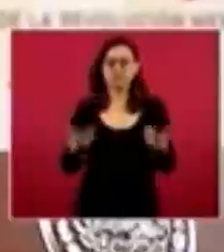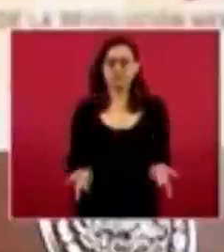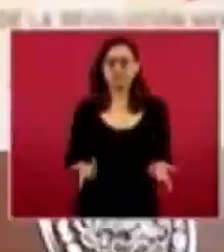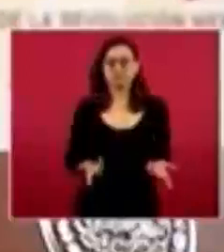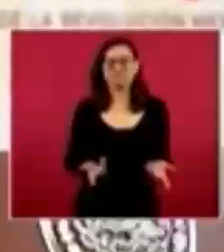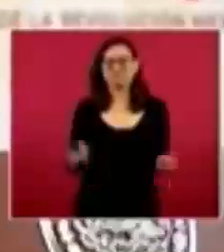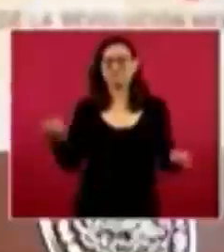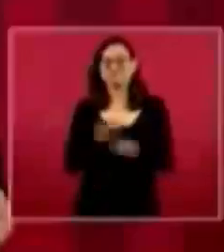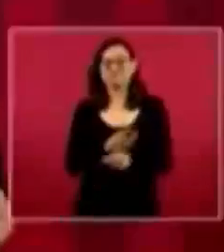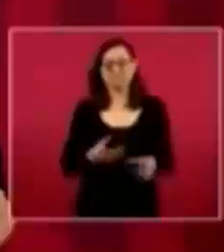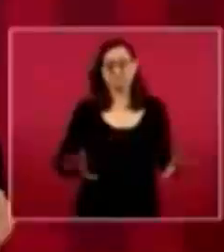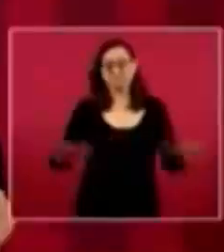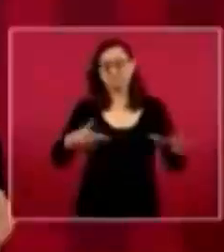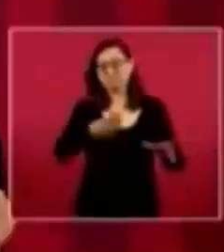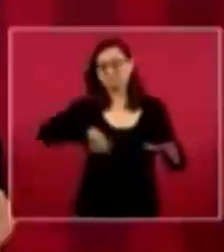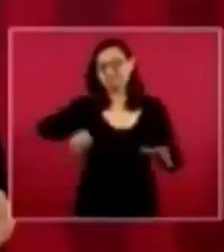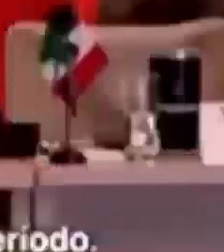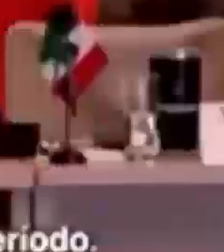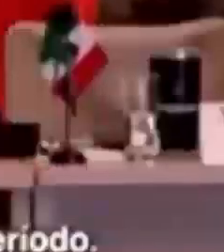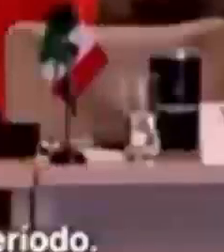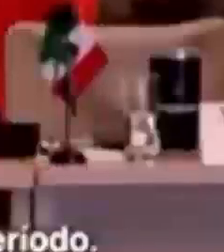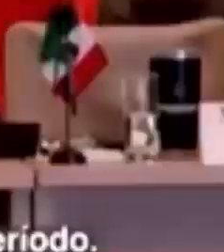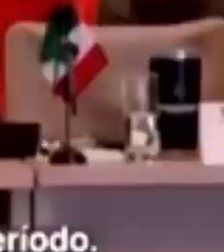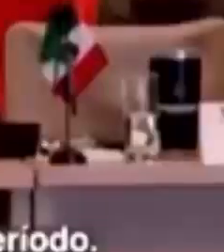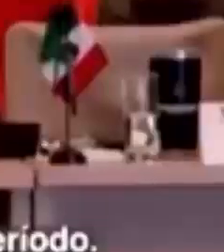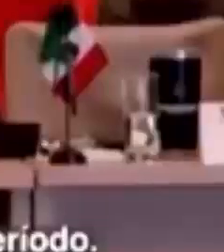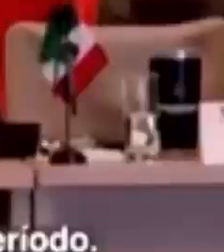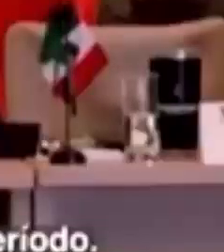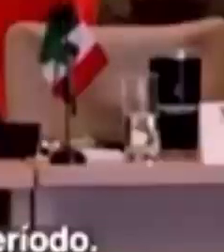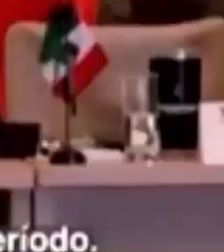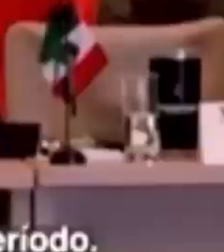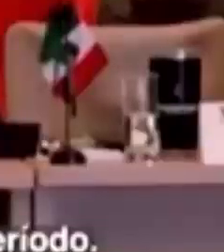Ledo, quien yo sigo pensando es el Octavio Paz de la política.